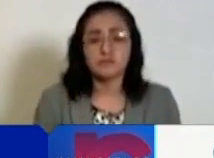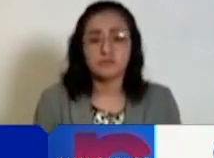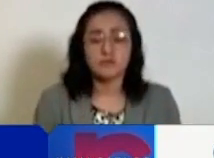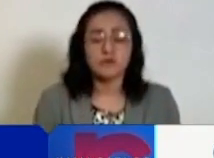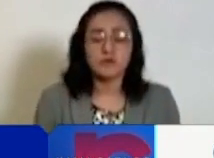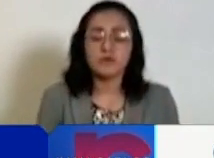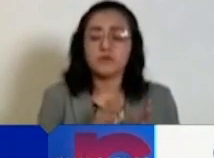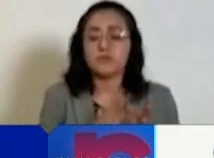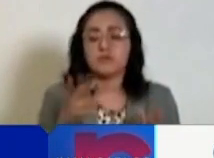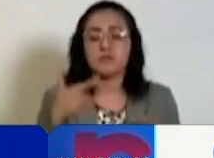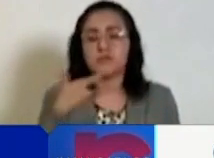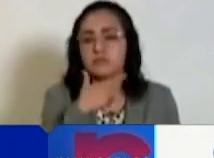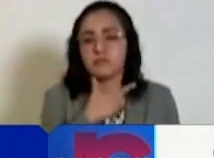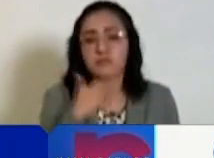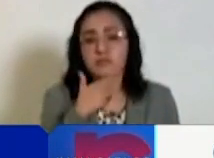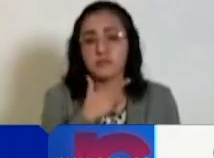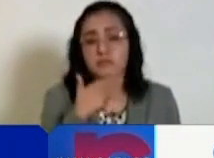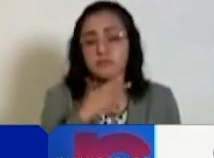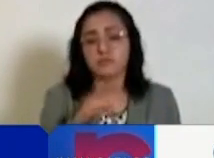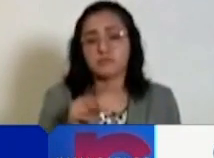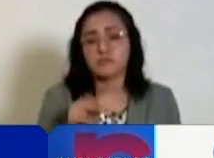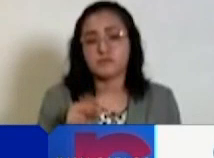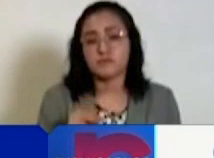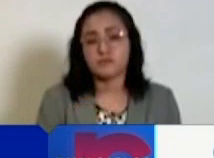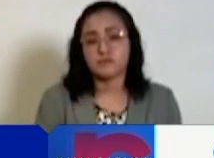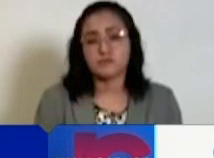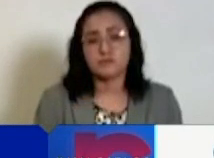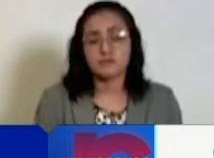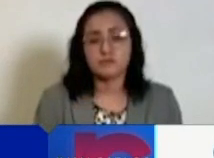a plazo inmediato,